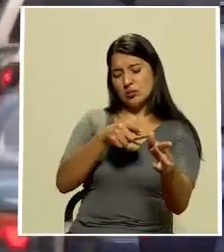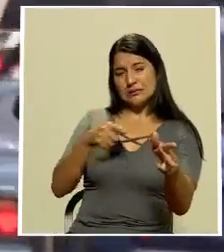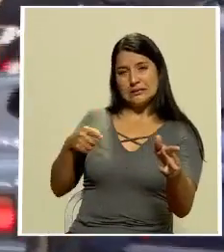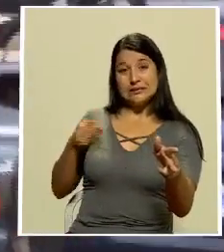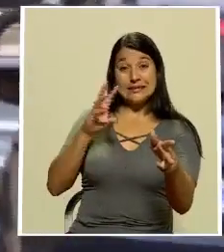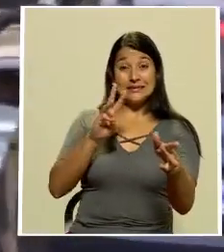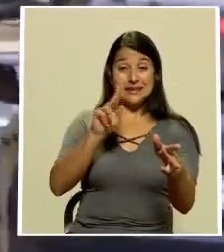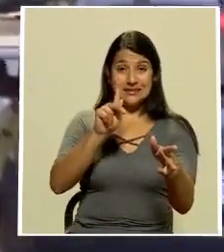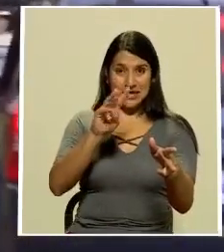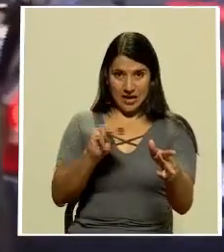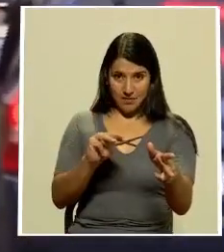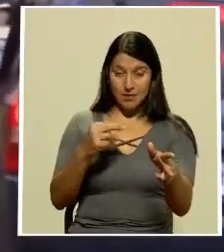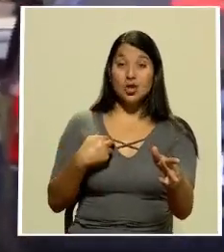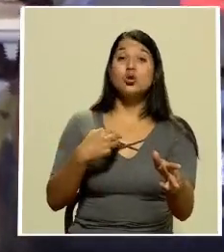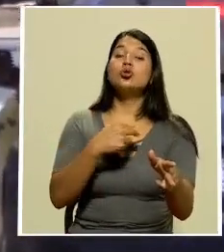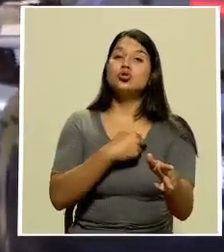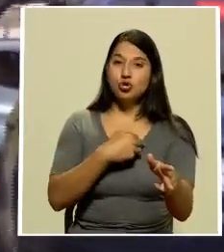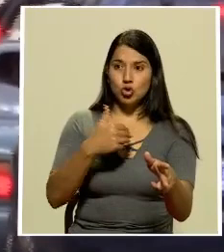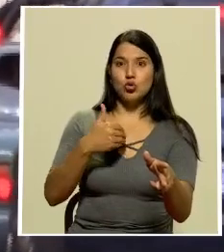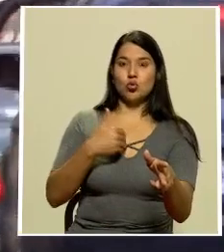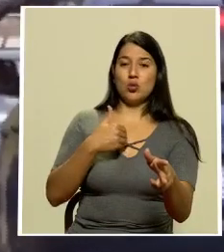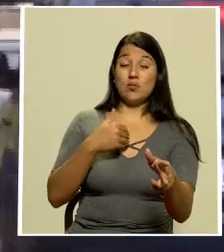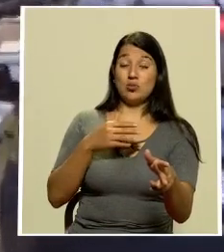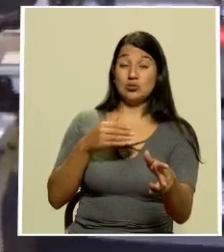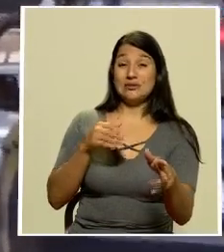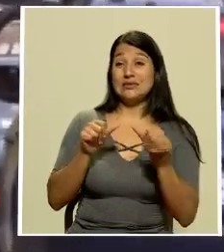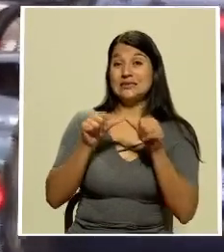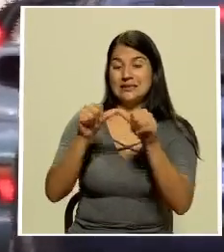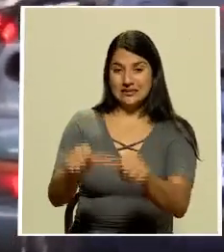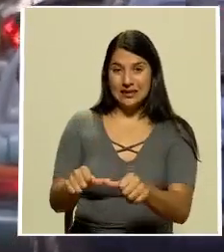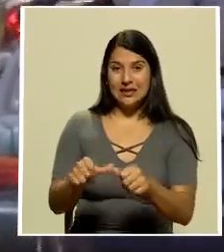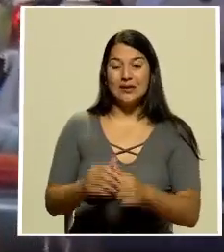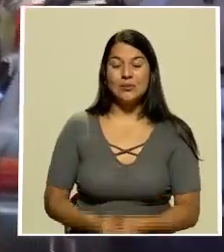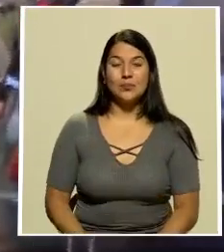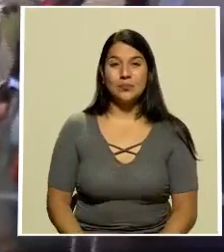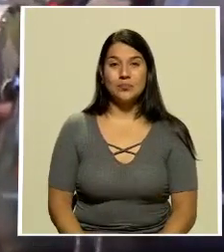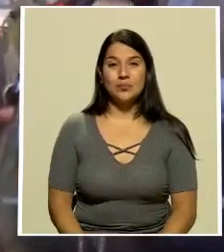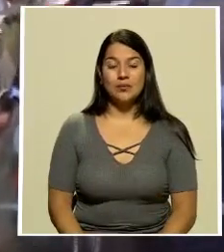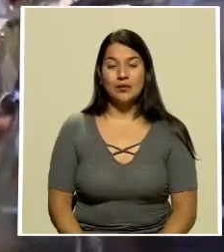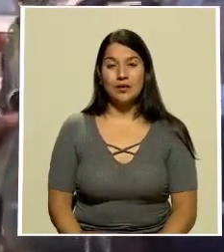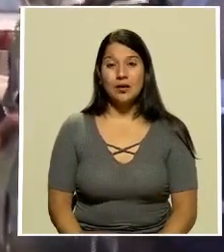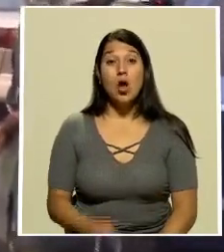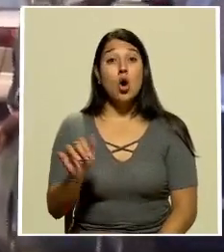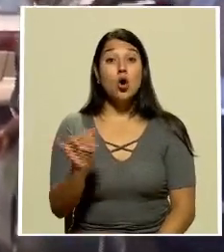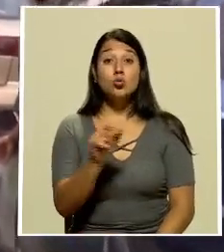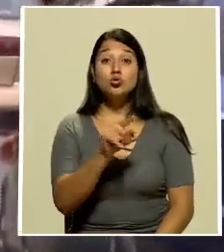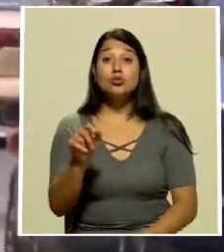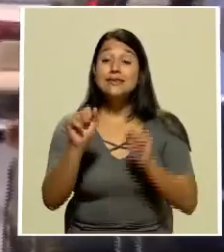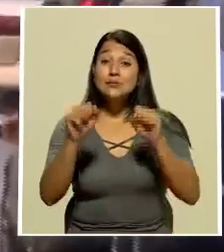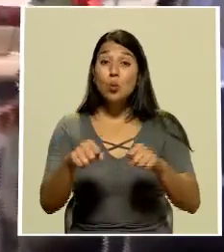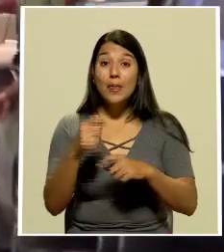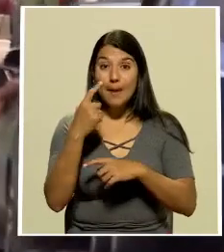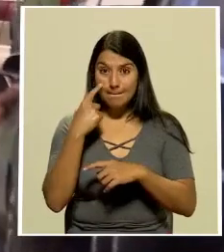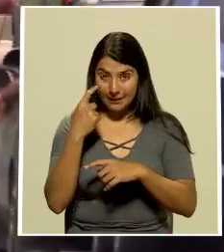que incluso pasar para poder llegar hasta este punto, y eran 6 kilómetros desde este lugar donde nos encontramos. Como ustedes pueden ver en imágenes